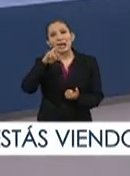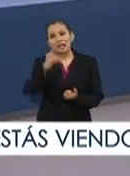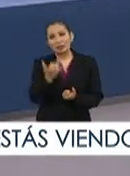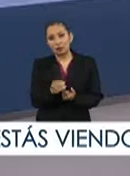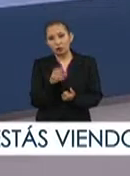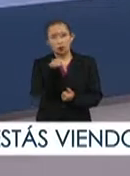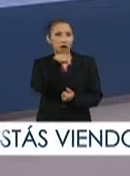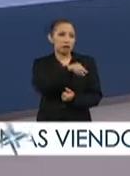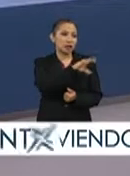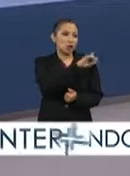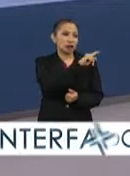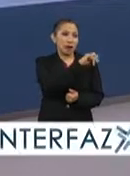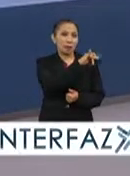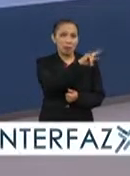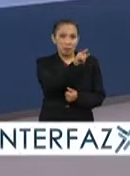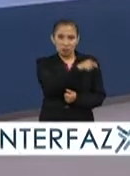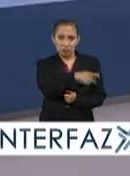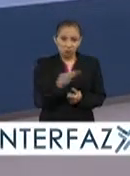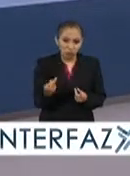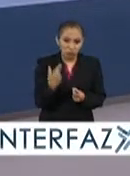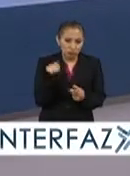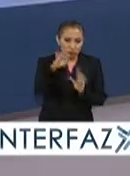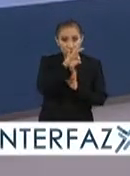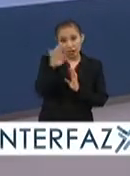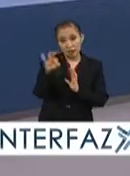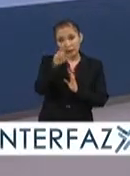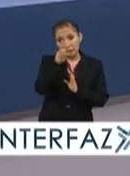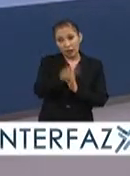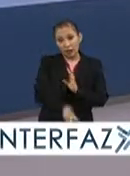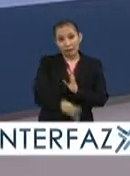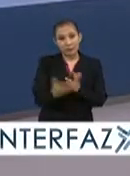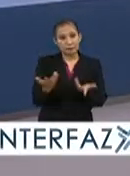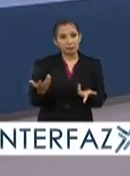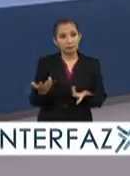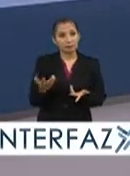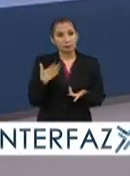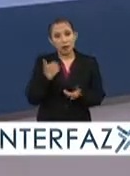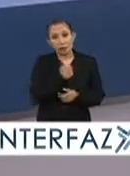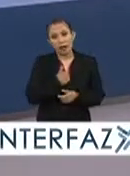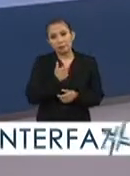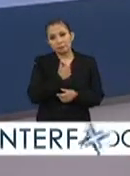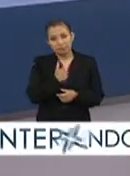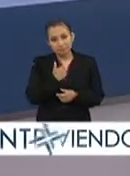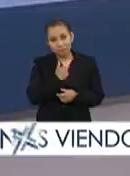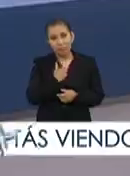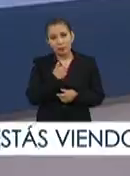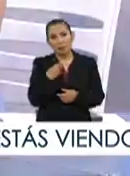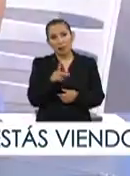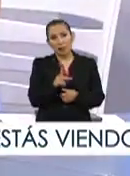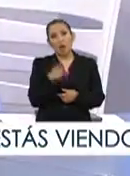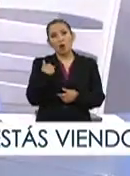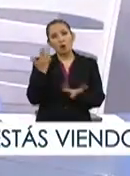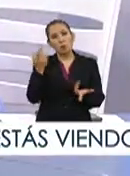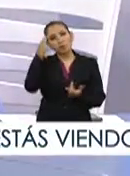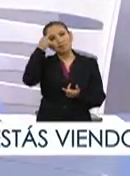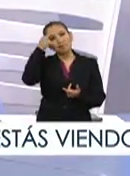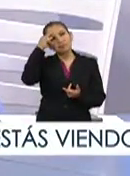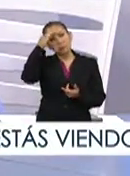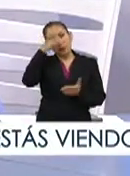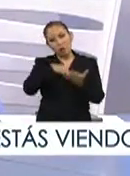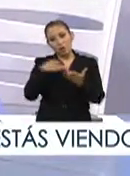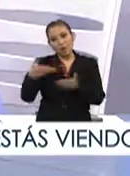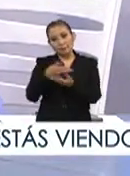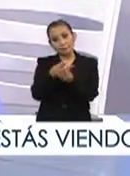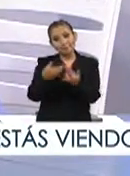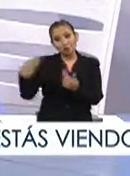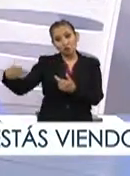a Octavio Paz en esta pues fecha que aunque es muy lamentable, sin embargo pues nos queda todo esto, ¿no? Que